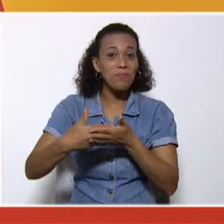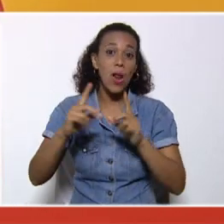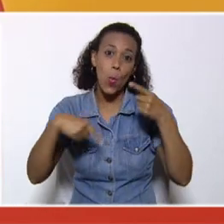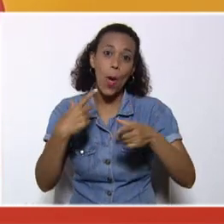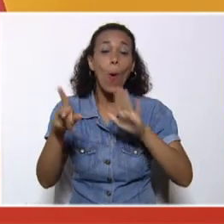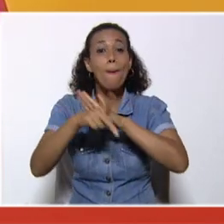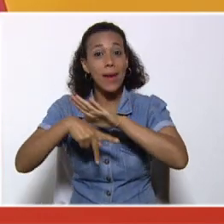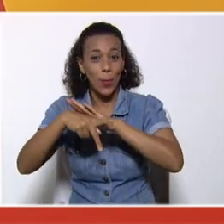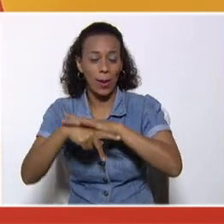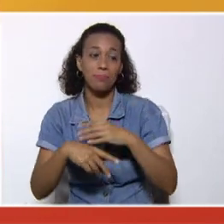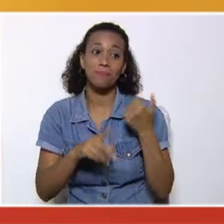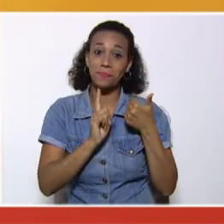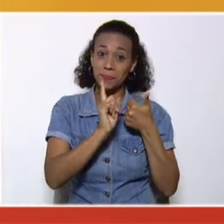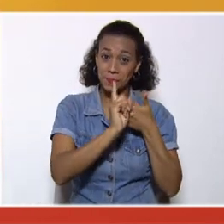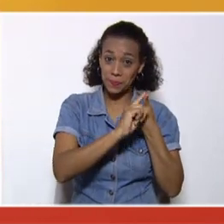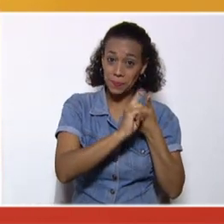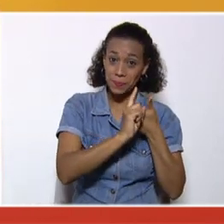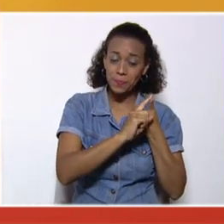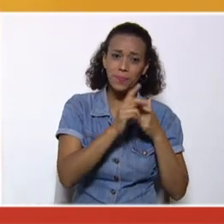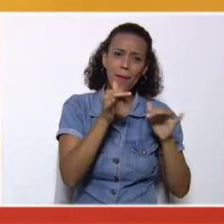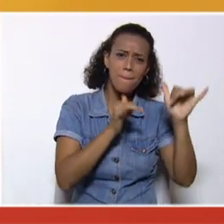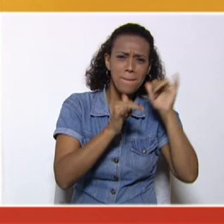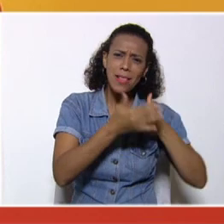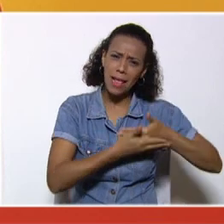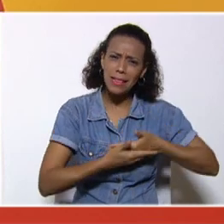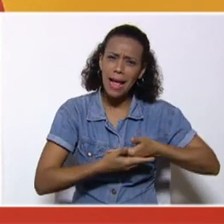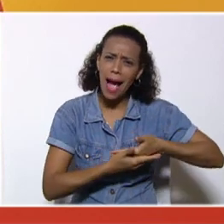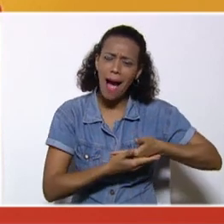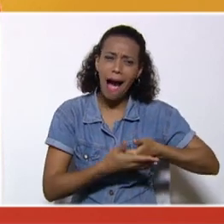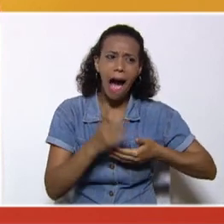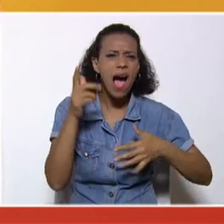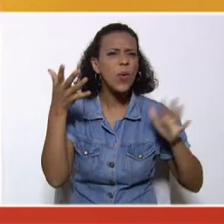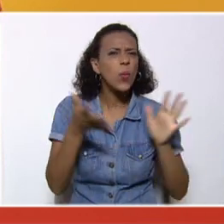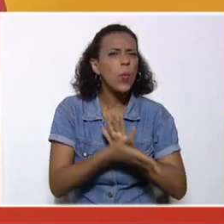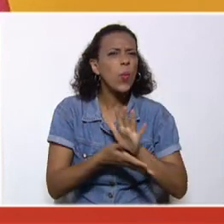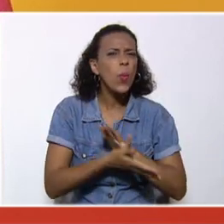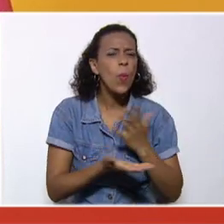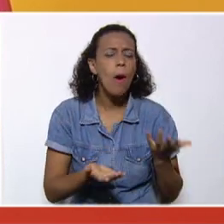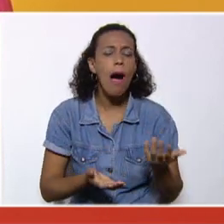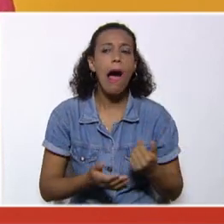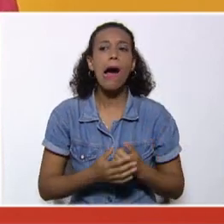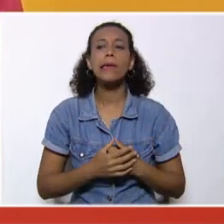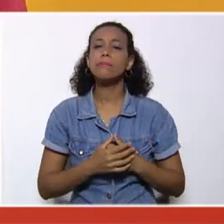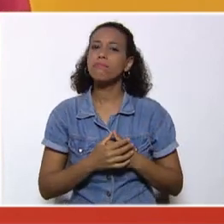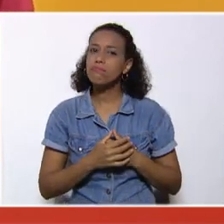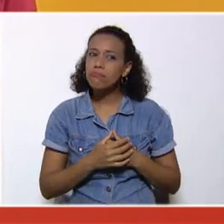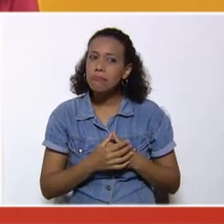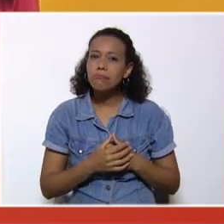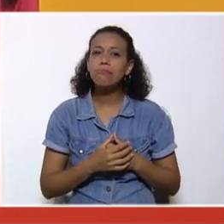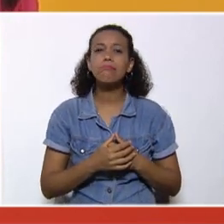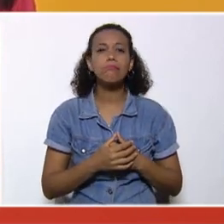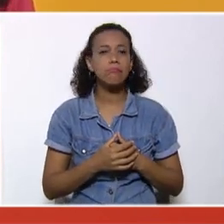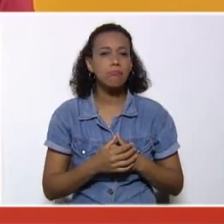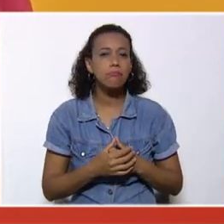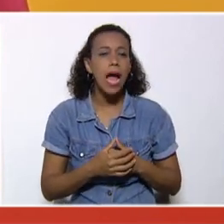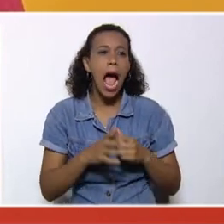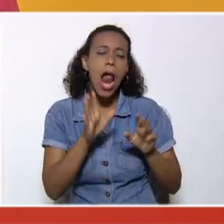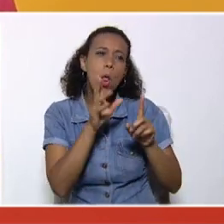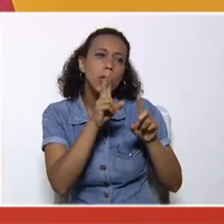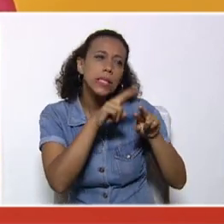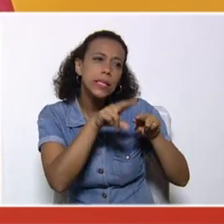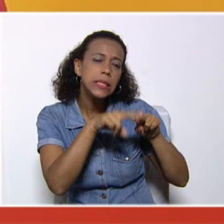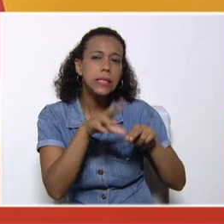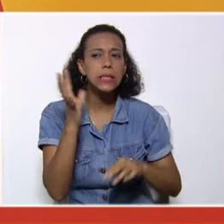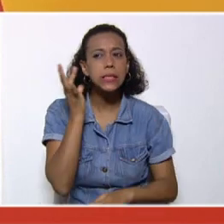la etapa preescolar. En la etapa maternal, hoy vamos a estar acercándonos a nuestras niñas,